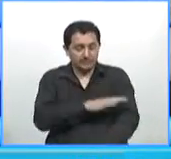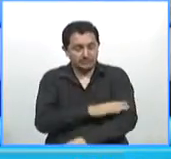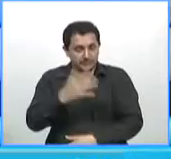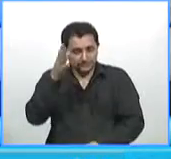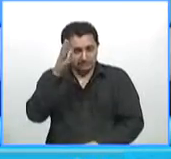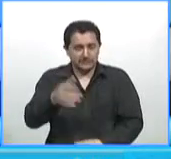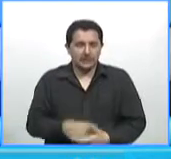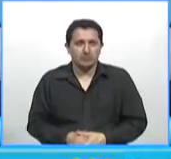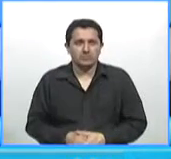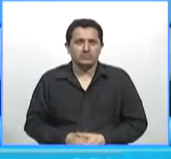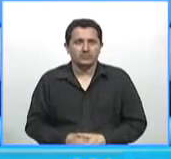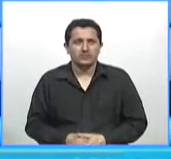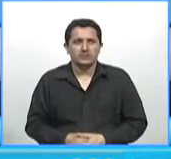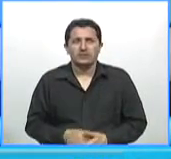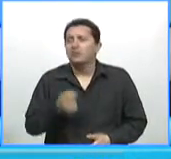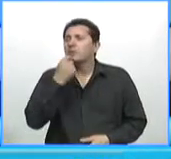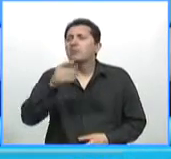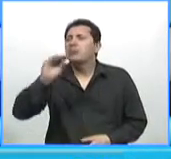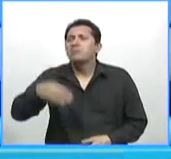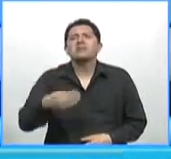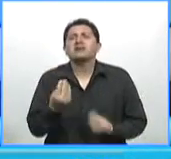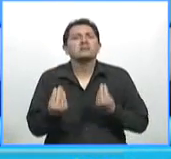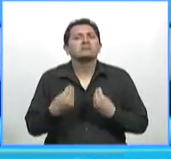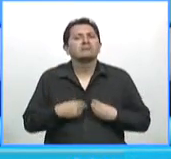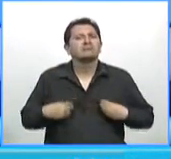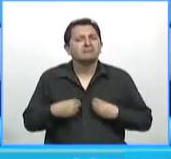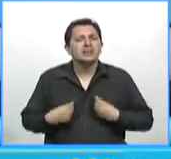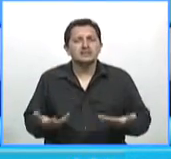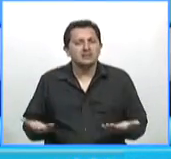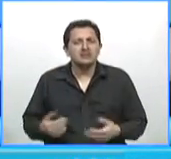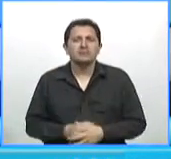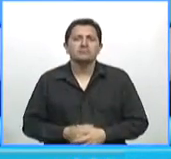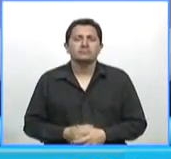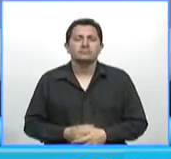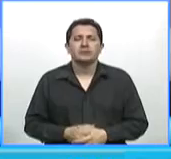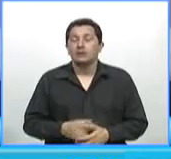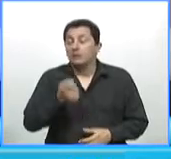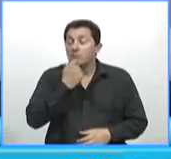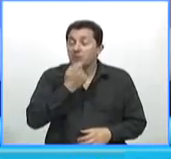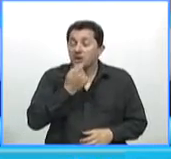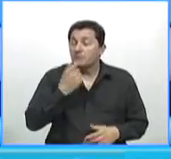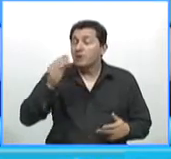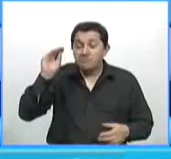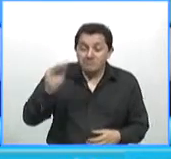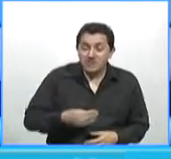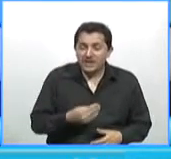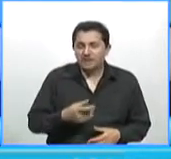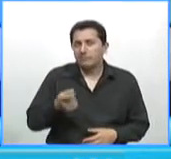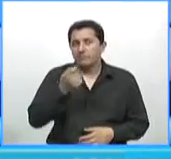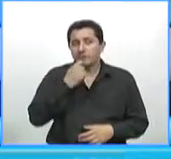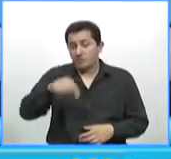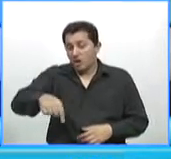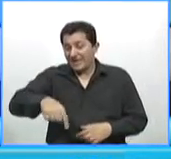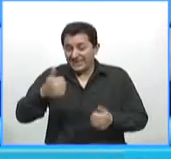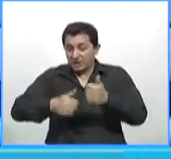te llevas con la derrota? No, bien. Creo que generalmente cuando perdemos o cosas así, lo que me pasó en este